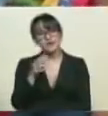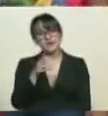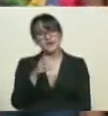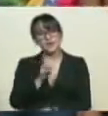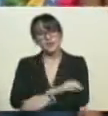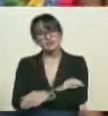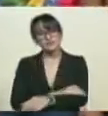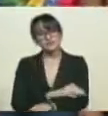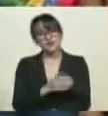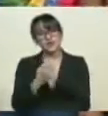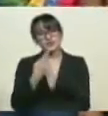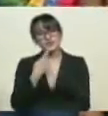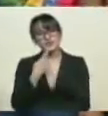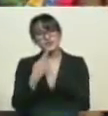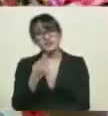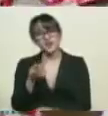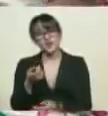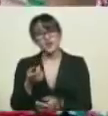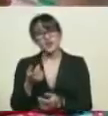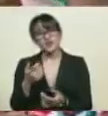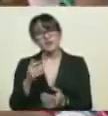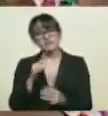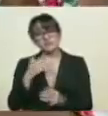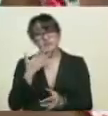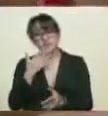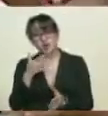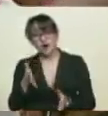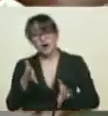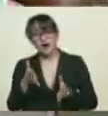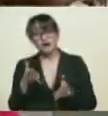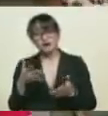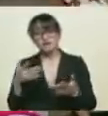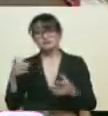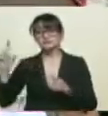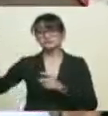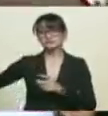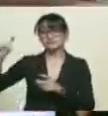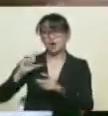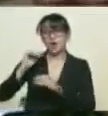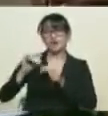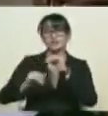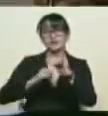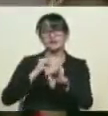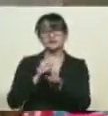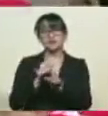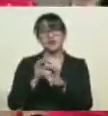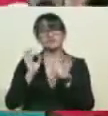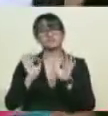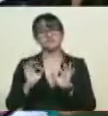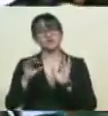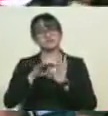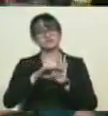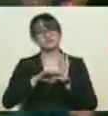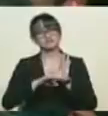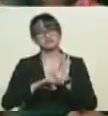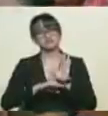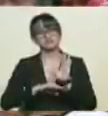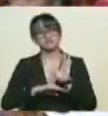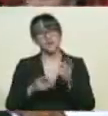aplicar un paquete de medidas económicas del Fondo Monetario Internacional.